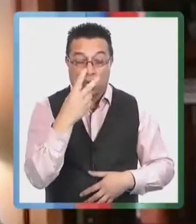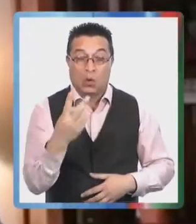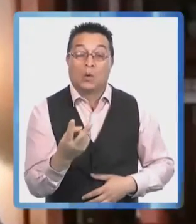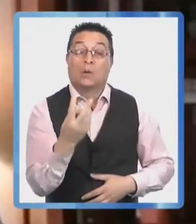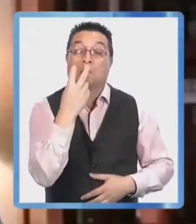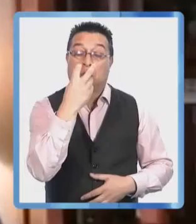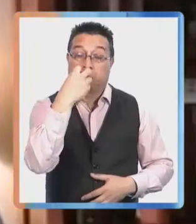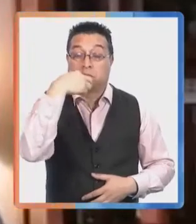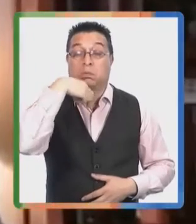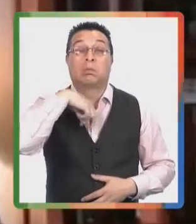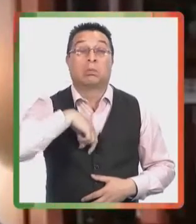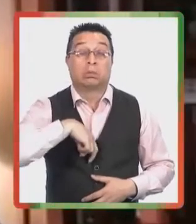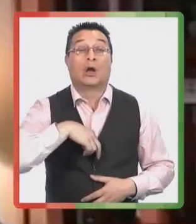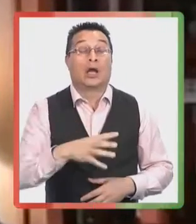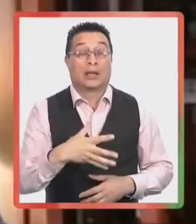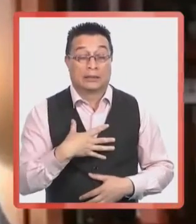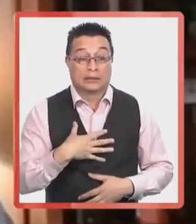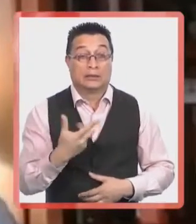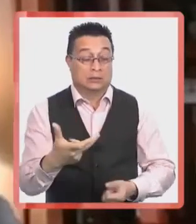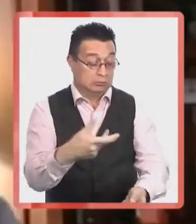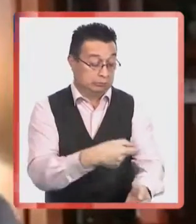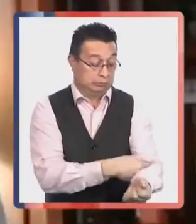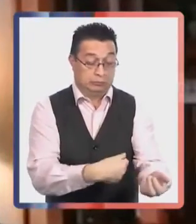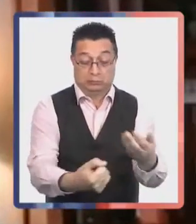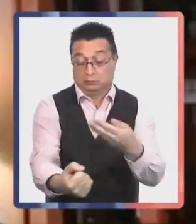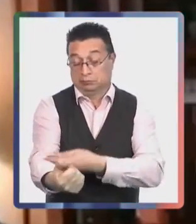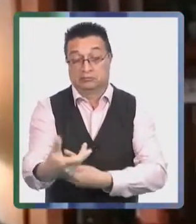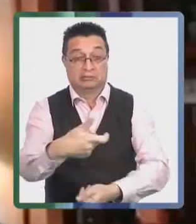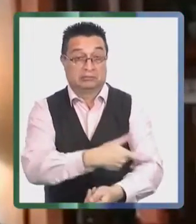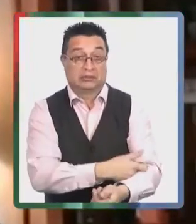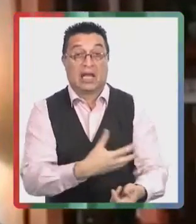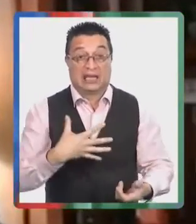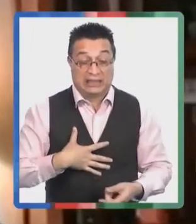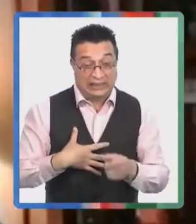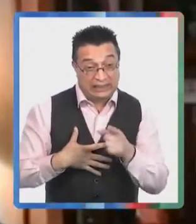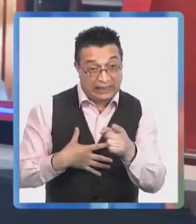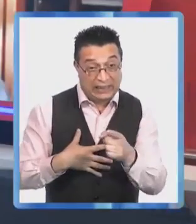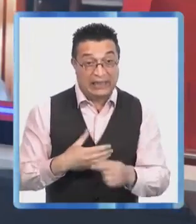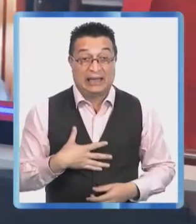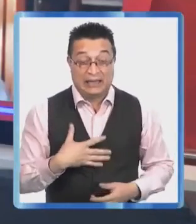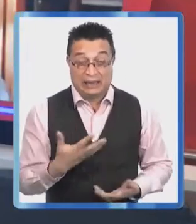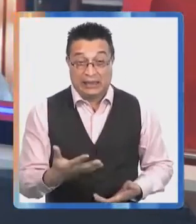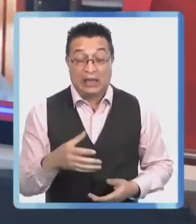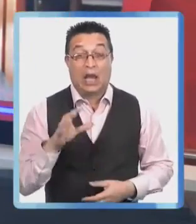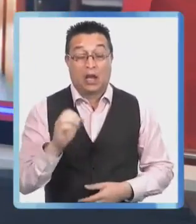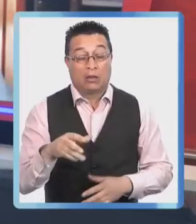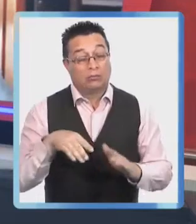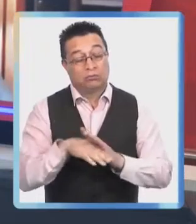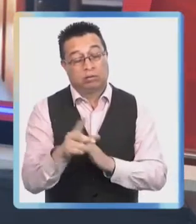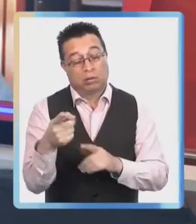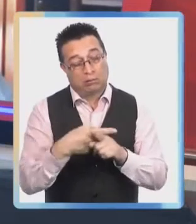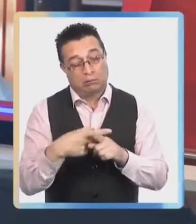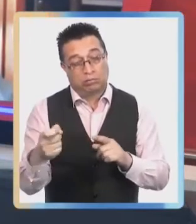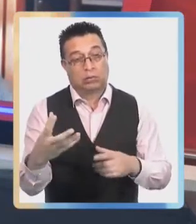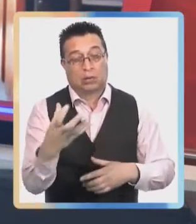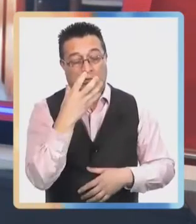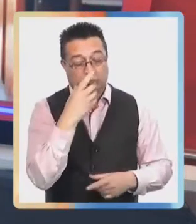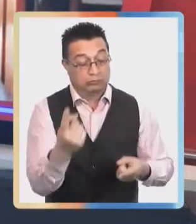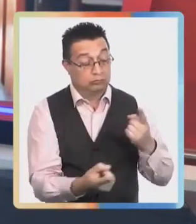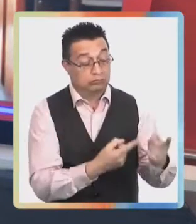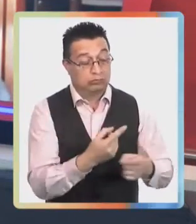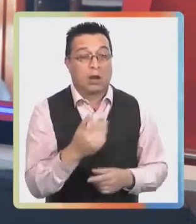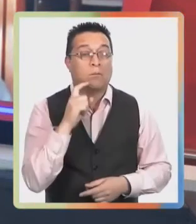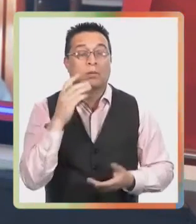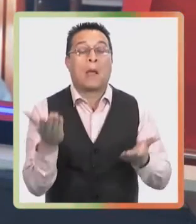un tubo por la tráquea, que le pongan catéteres en las venas, que lo tengan totalmente dormido, conectado a un